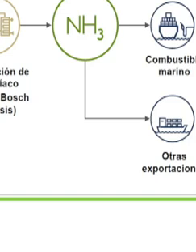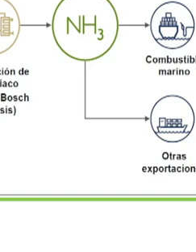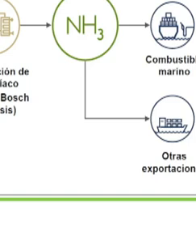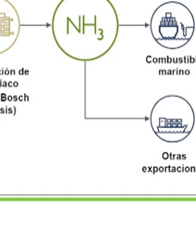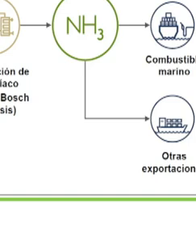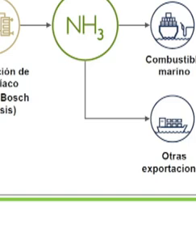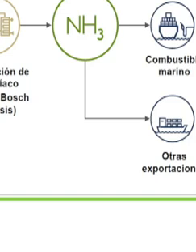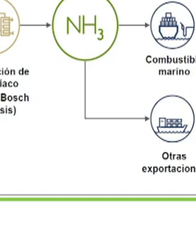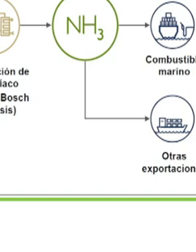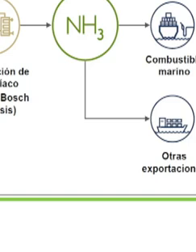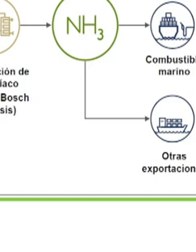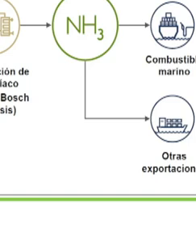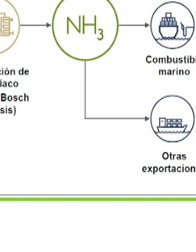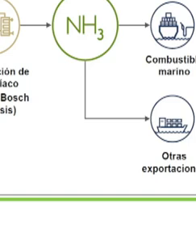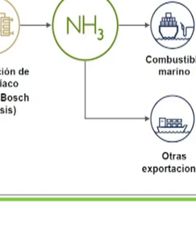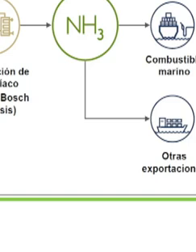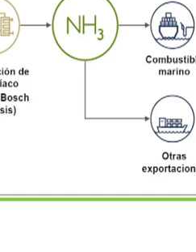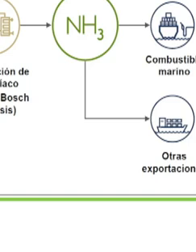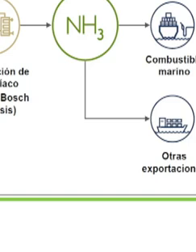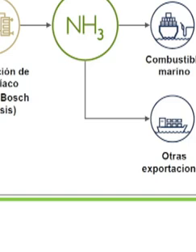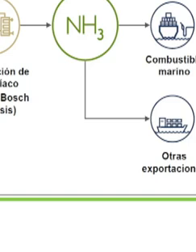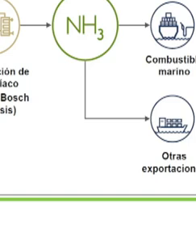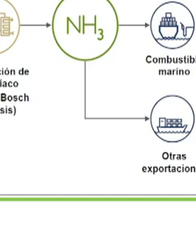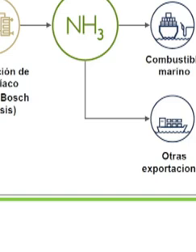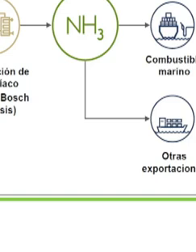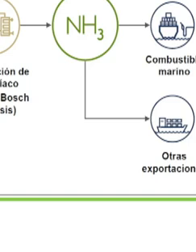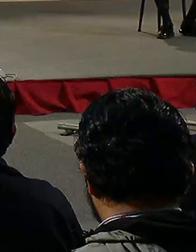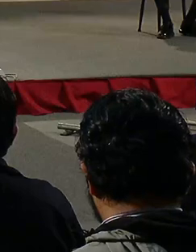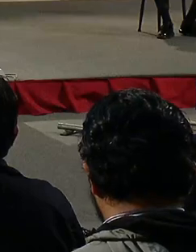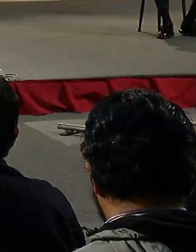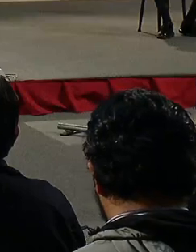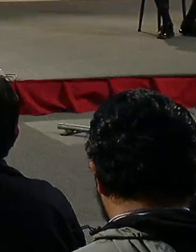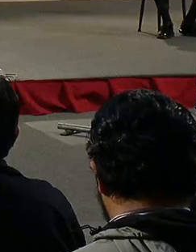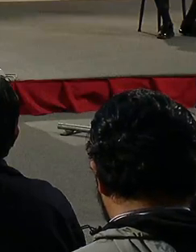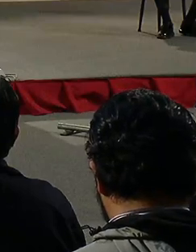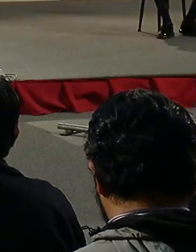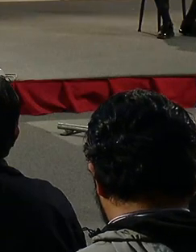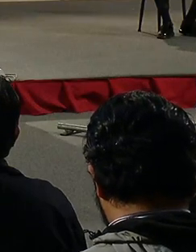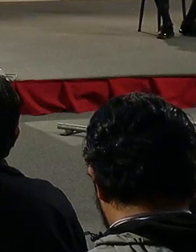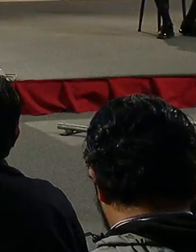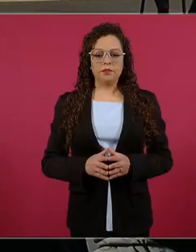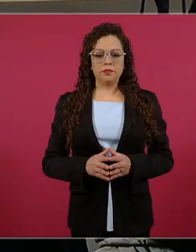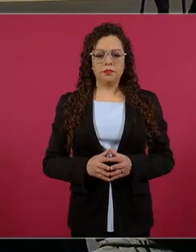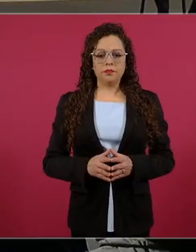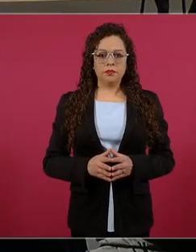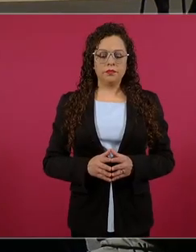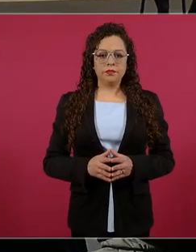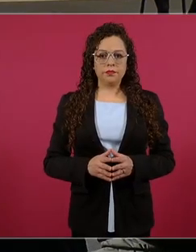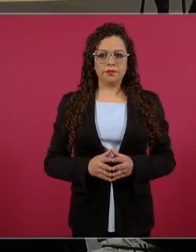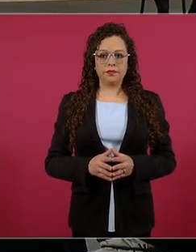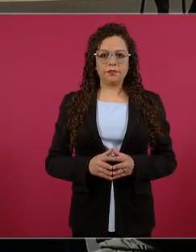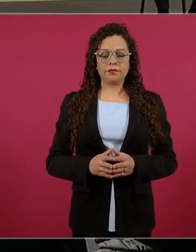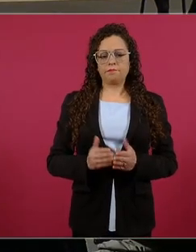mundial de las navieras, de los grandes buques, es utilizar amoníaco para disminuir la huella de